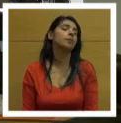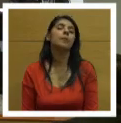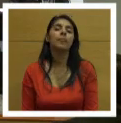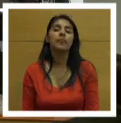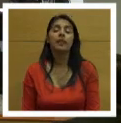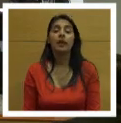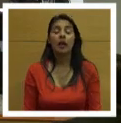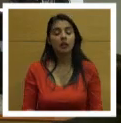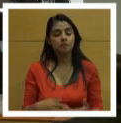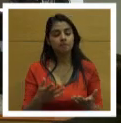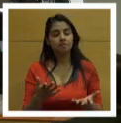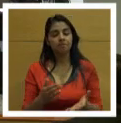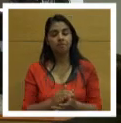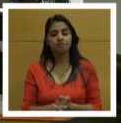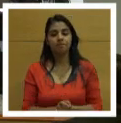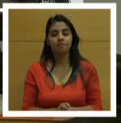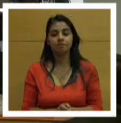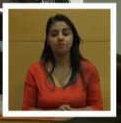A ver,